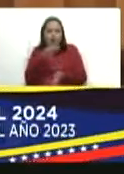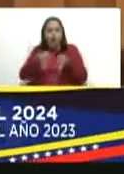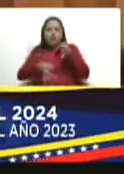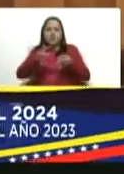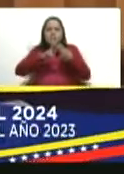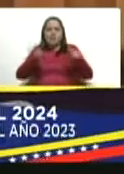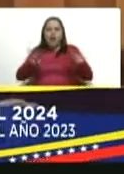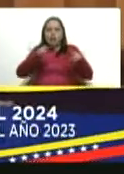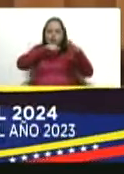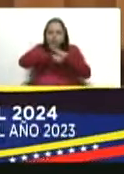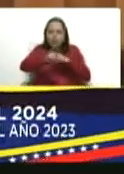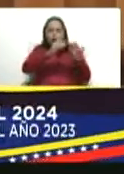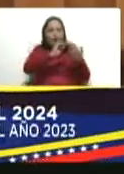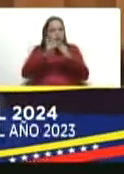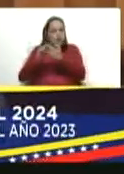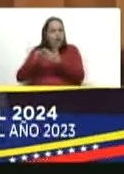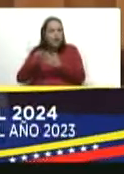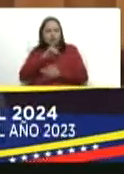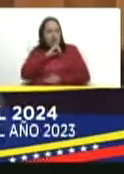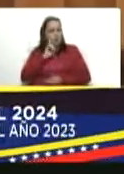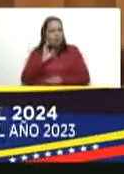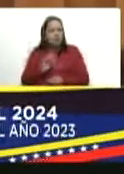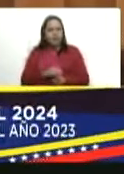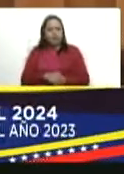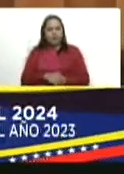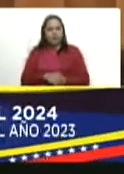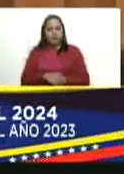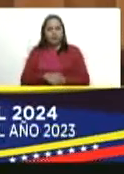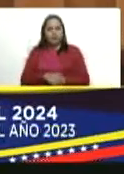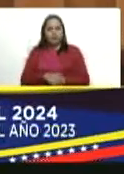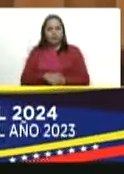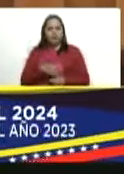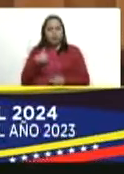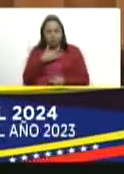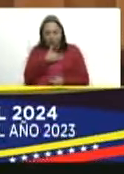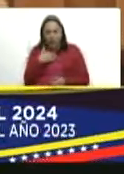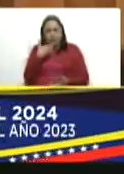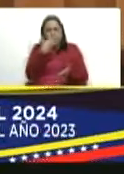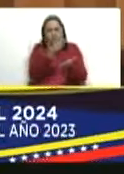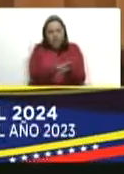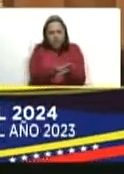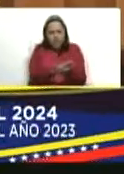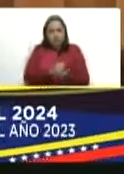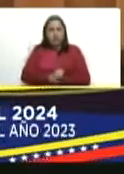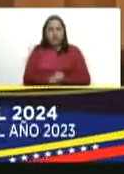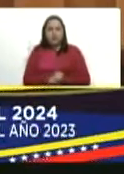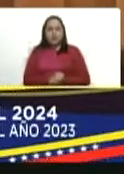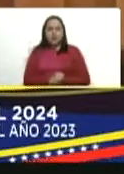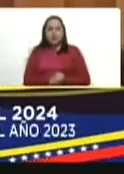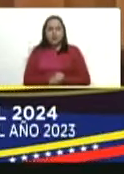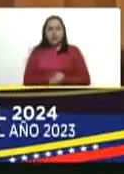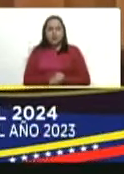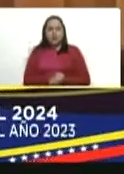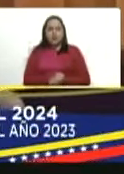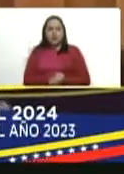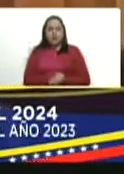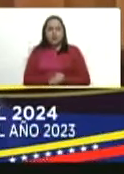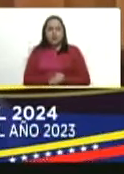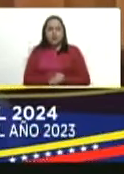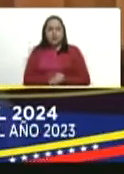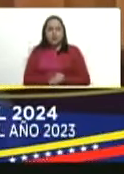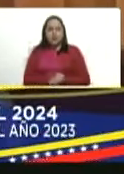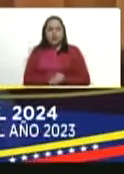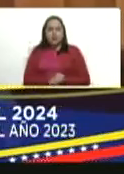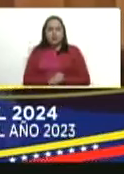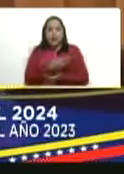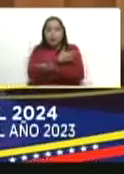paz comunal se llama. Me atrevo a pedirle a nombre de millones de hombres y mujeres